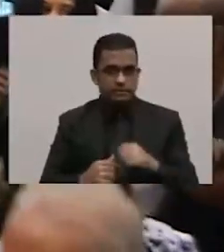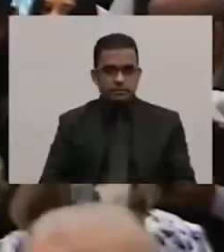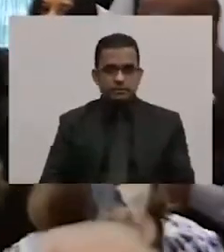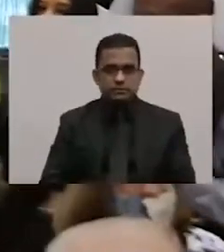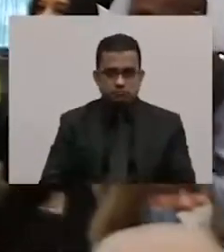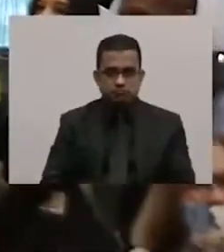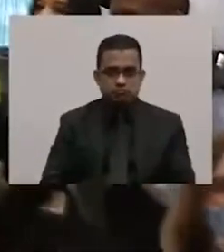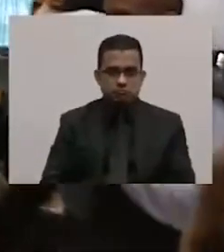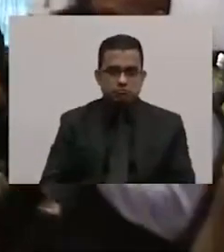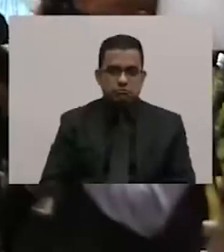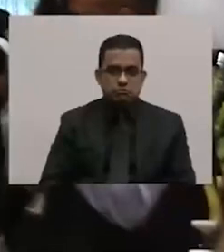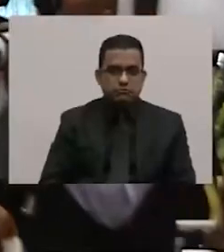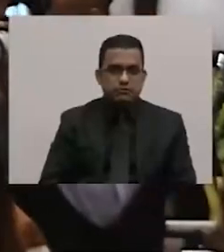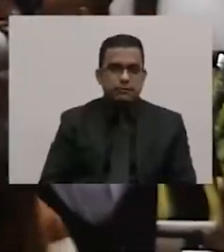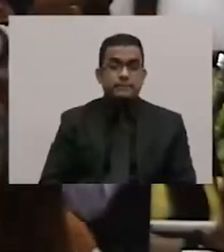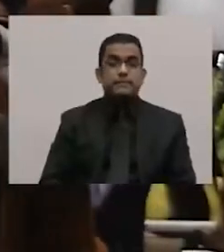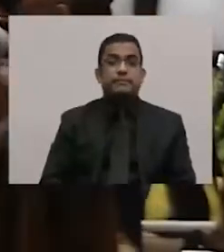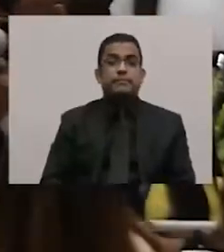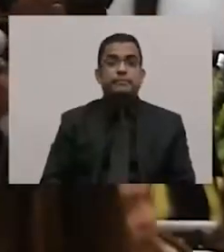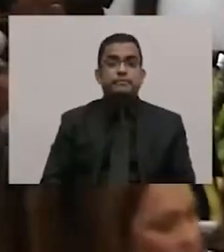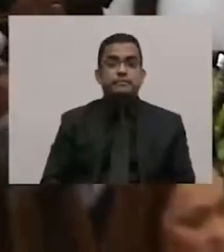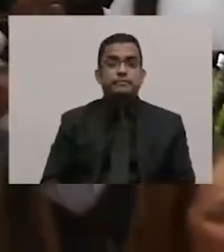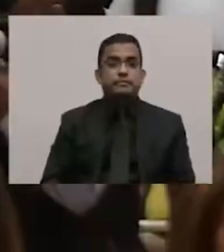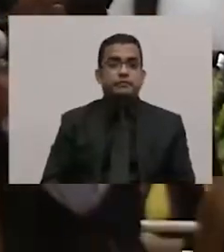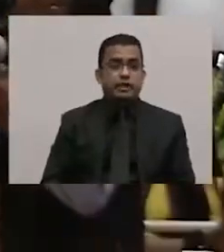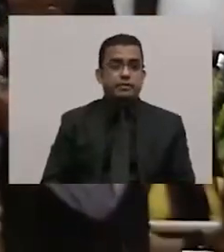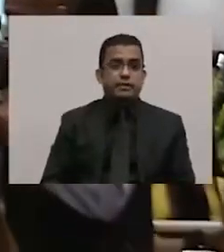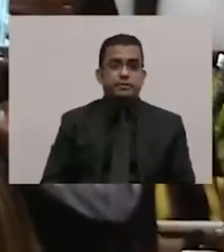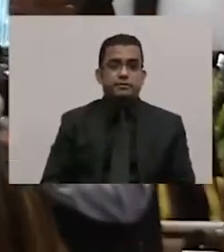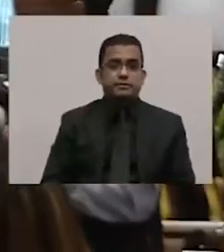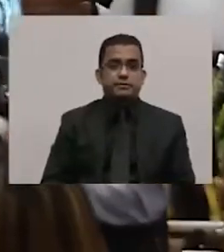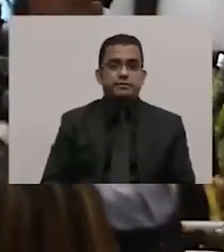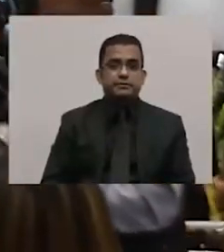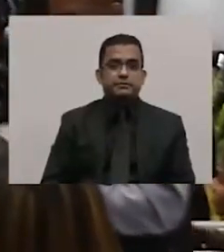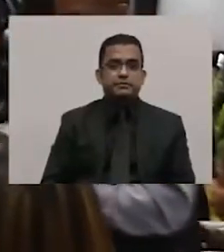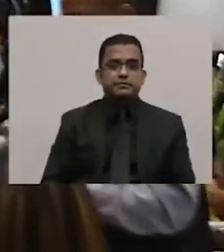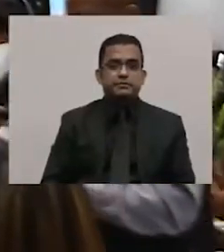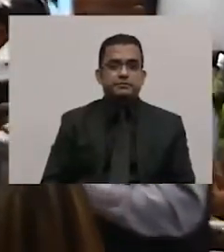Y luego aquí adelante, por favor, en la primera fila. Gracias.